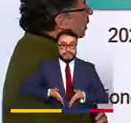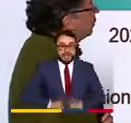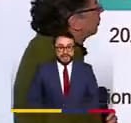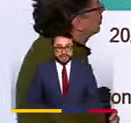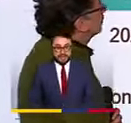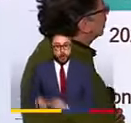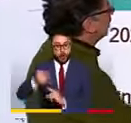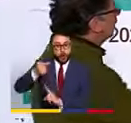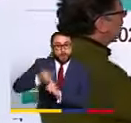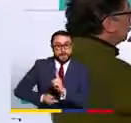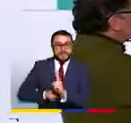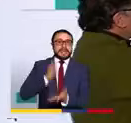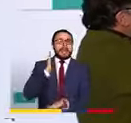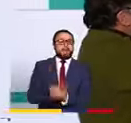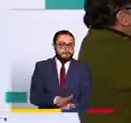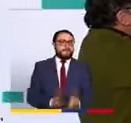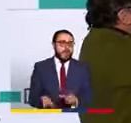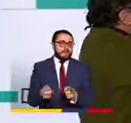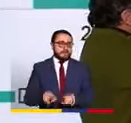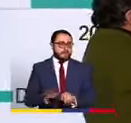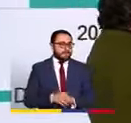el indicador,